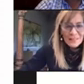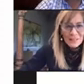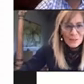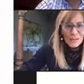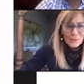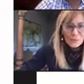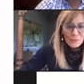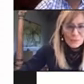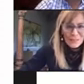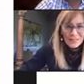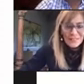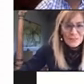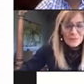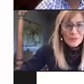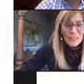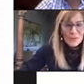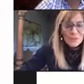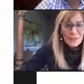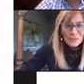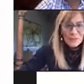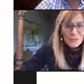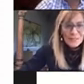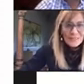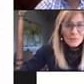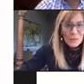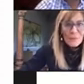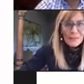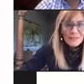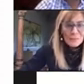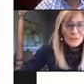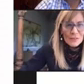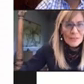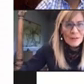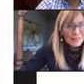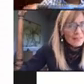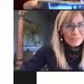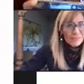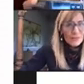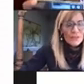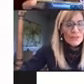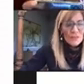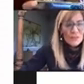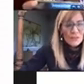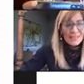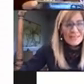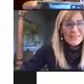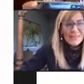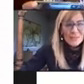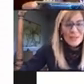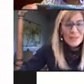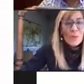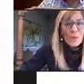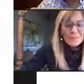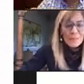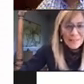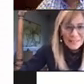adultos, para niños y para todos. Así que estemos muy al pendiente, pero este parque Universal Studios, que es la sede y es una muestra mágica